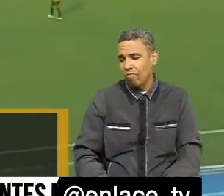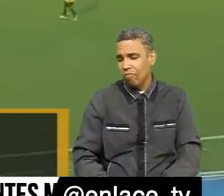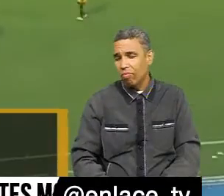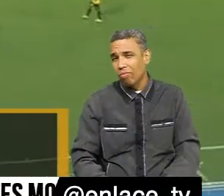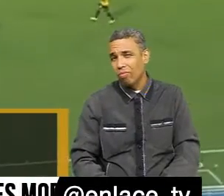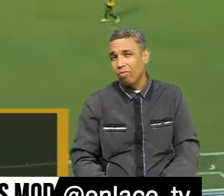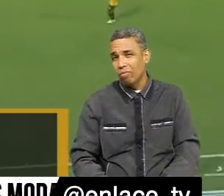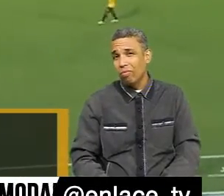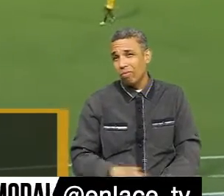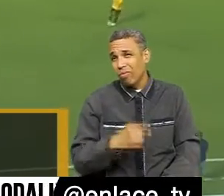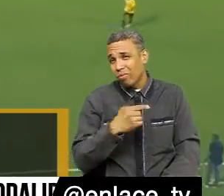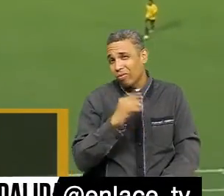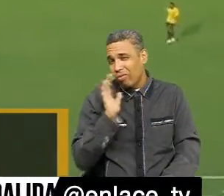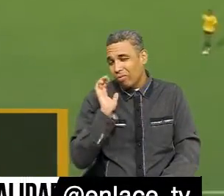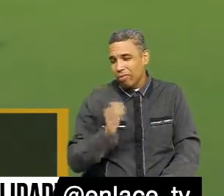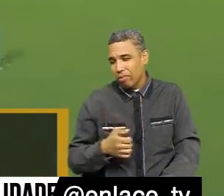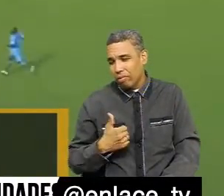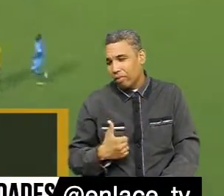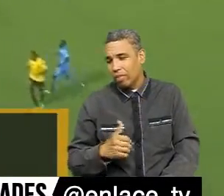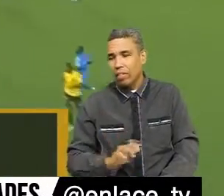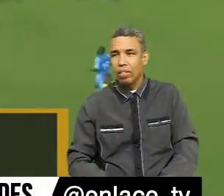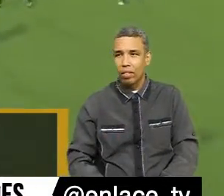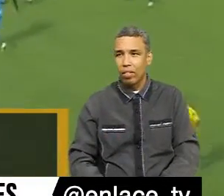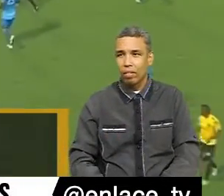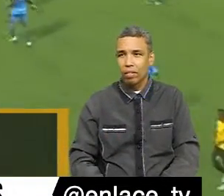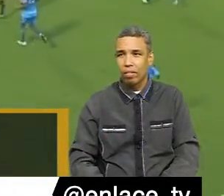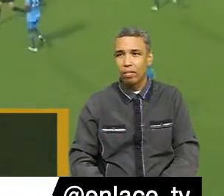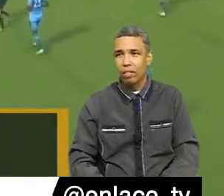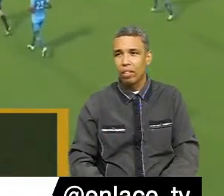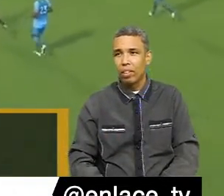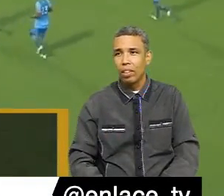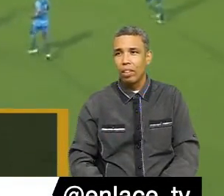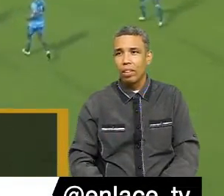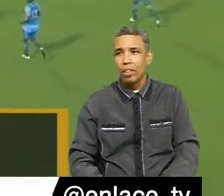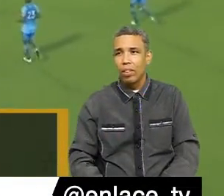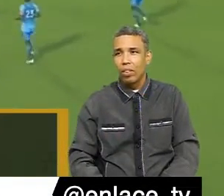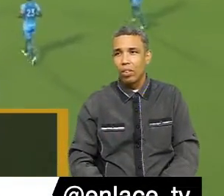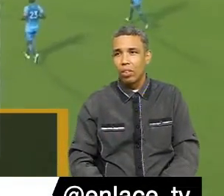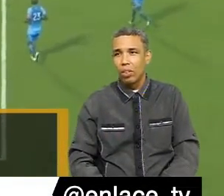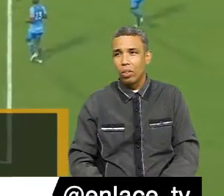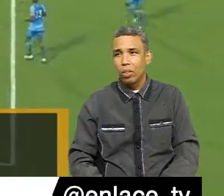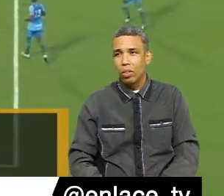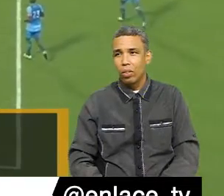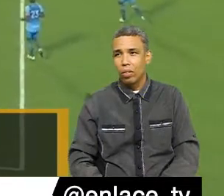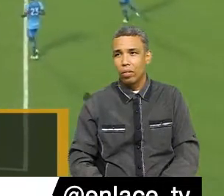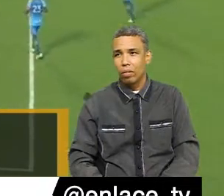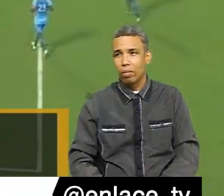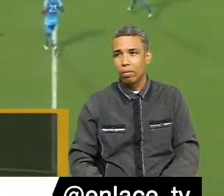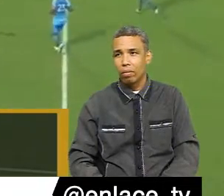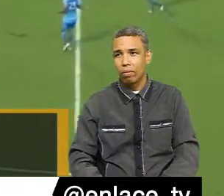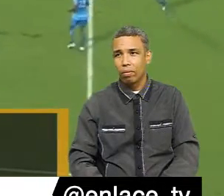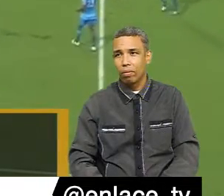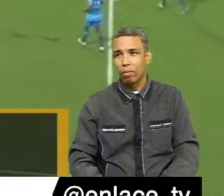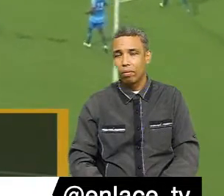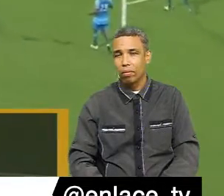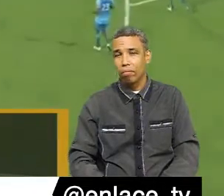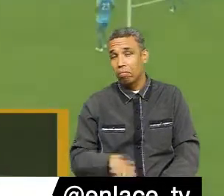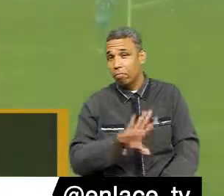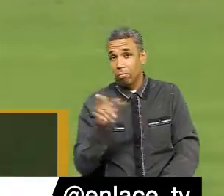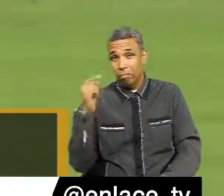ese primer gol, que es claro en fuera de lugar. Ya está en la página y la estábamos